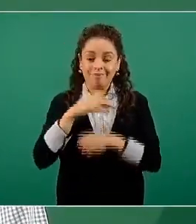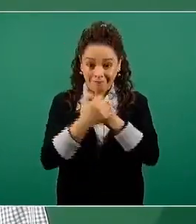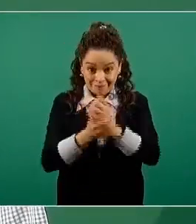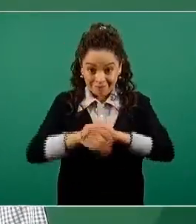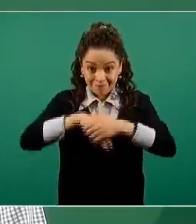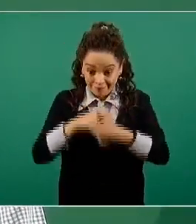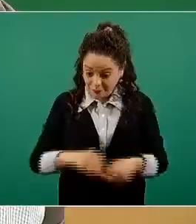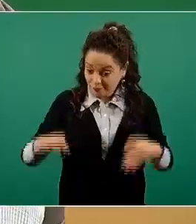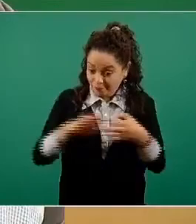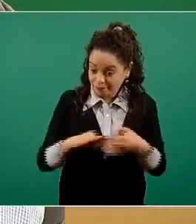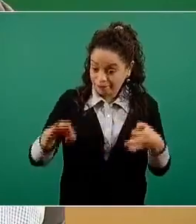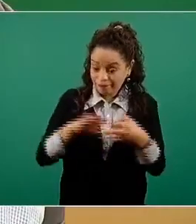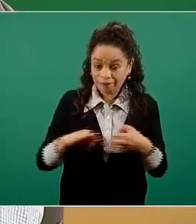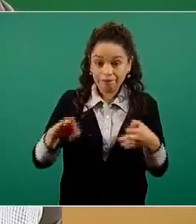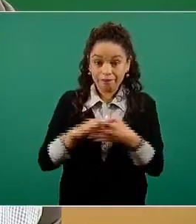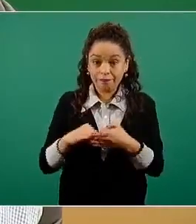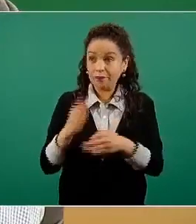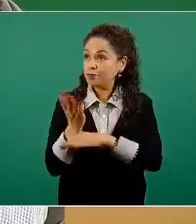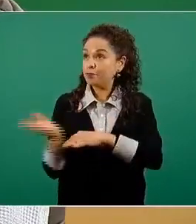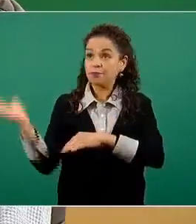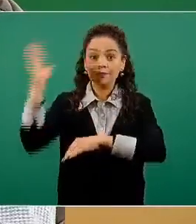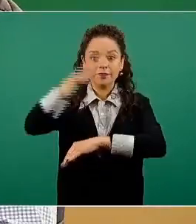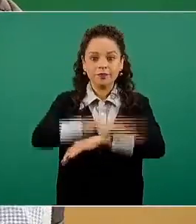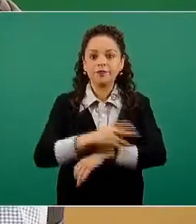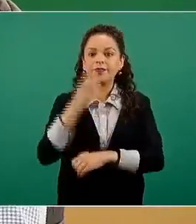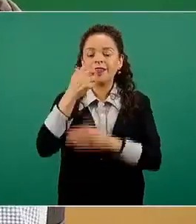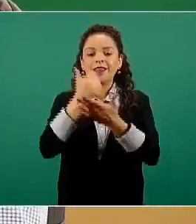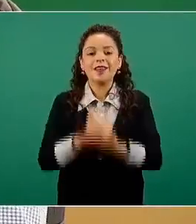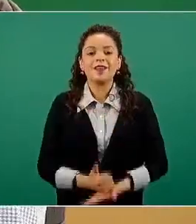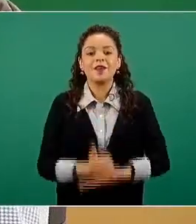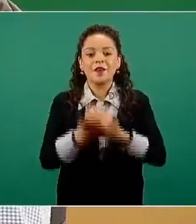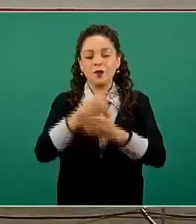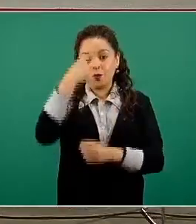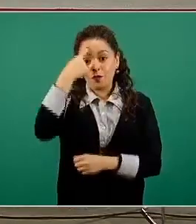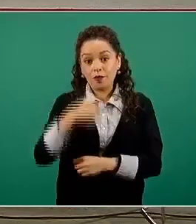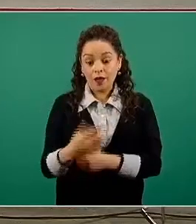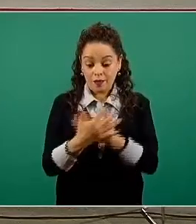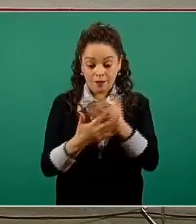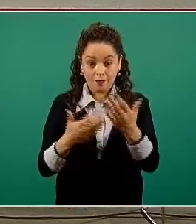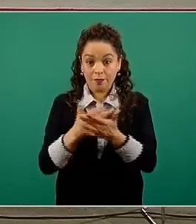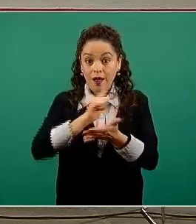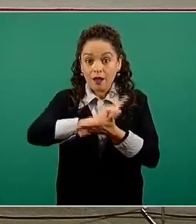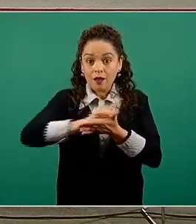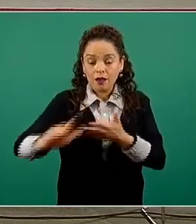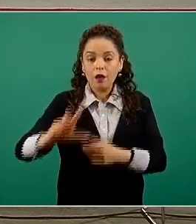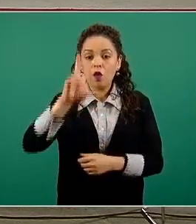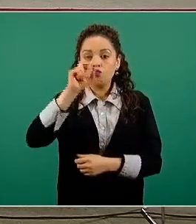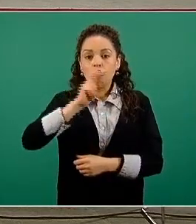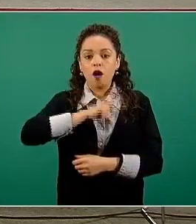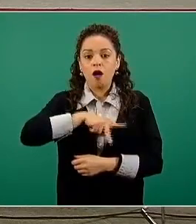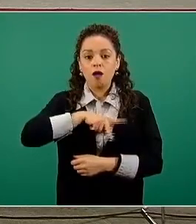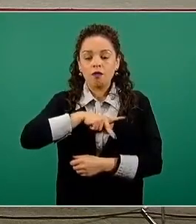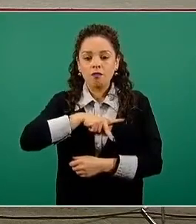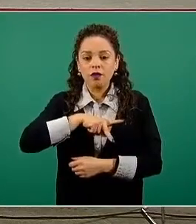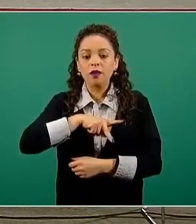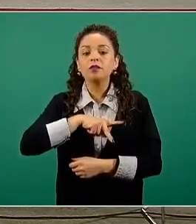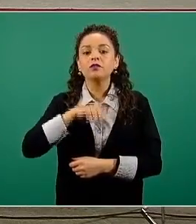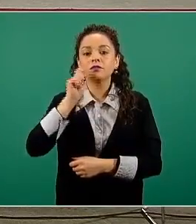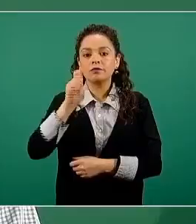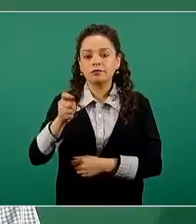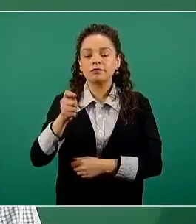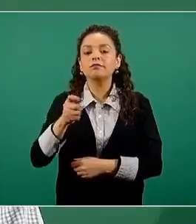hacerlo constantemente durante el día nos va a permitir que nuestras manos limpias no lleven los virus de regreso a